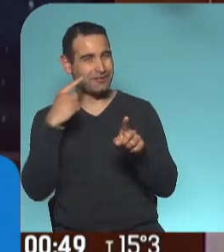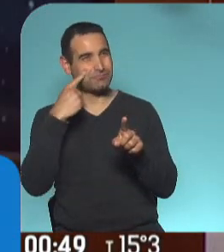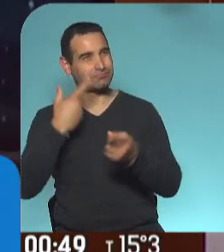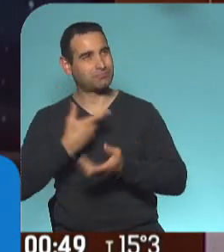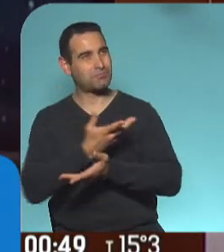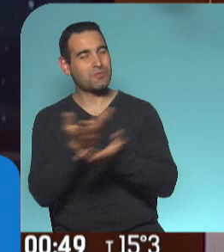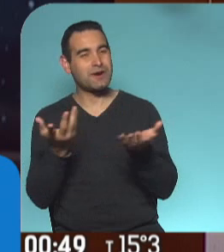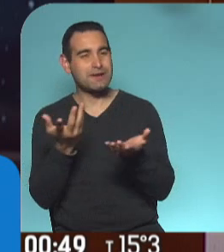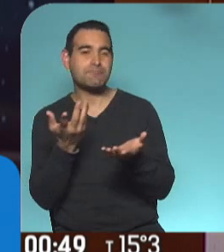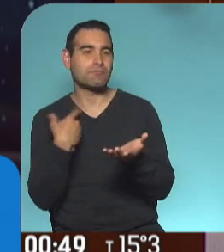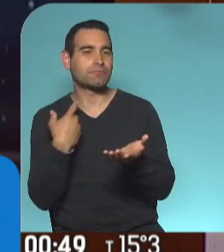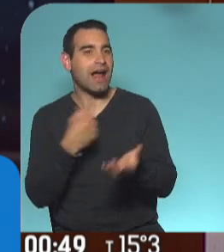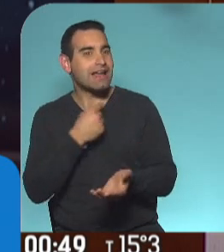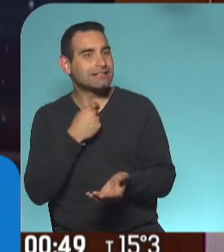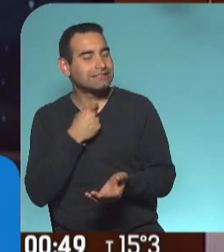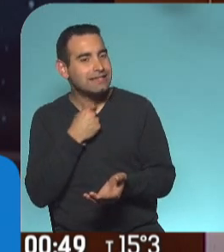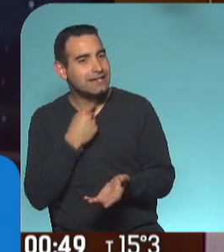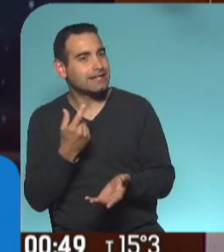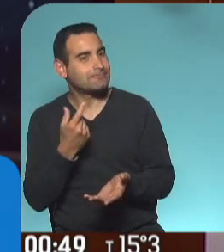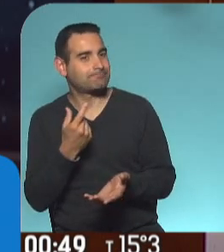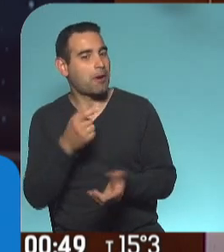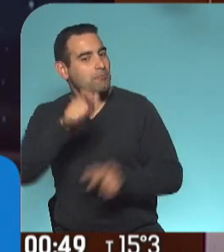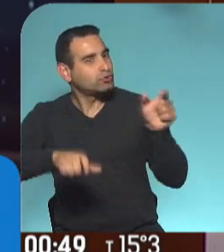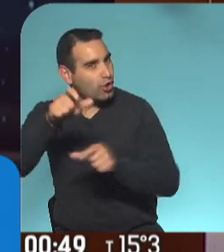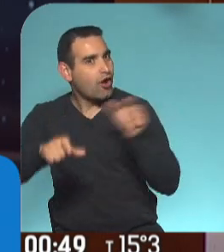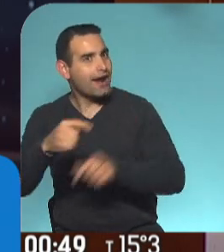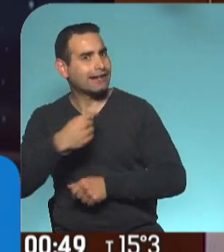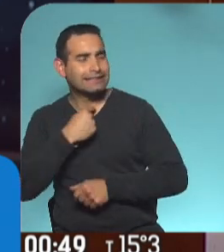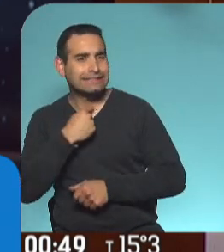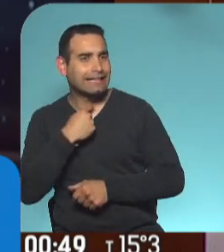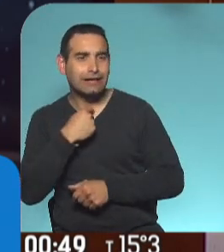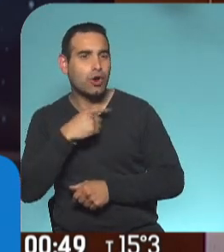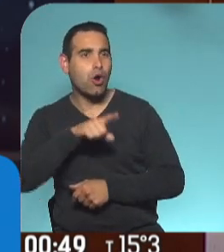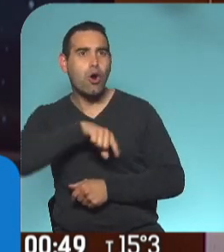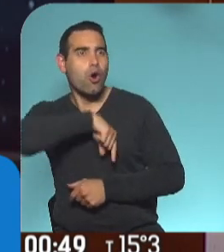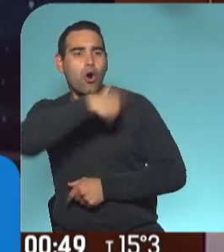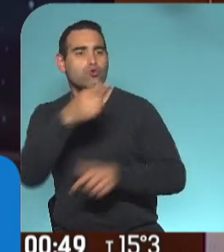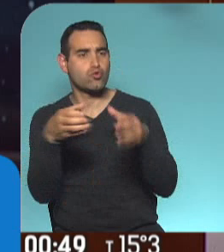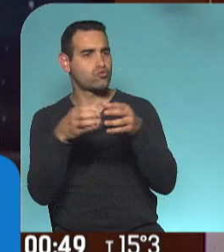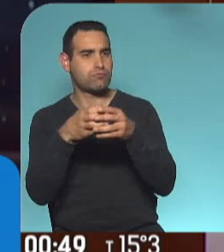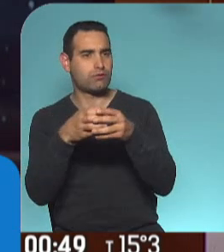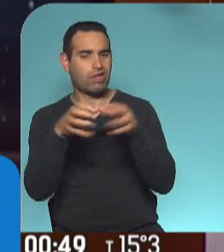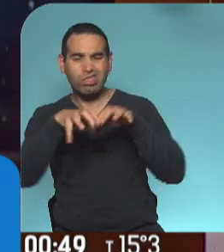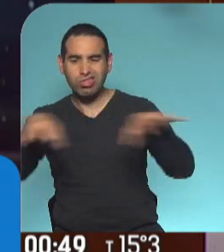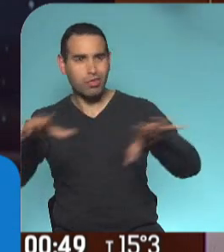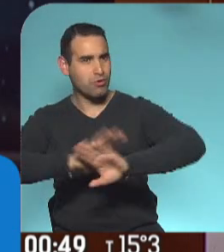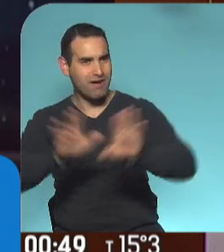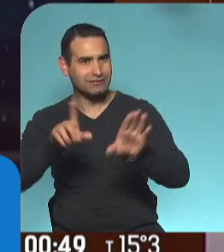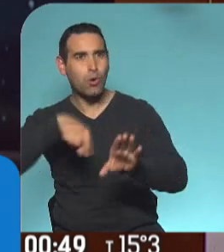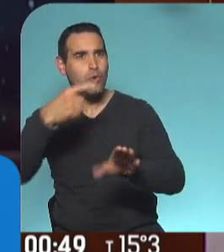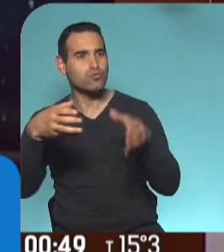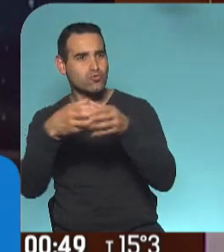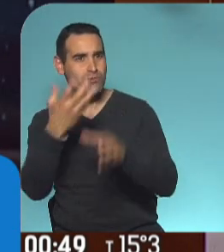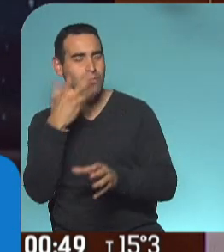la voluntad que se advierte en los ciudadanos de encontrar una opción yo creo que los ciudadanos